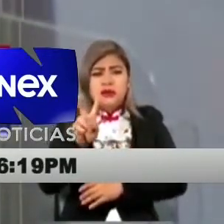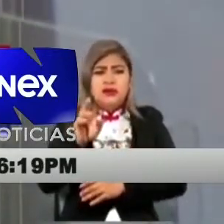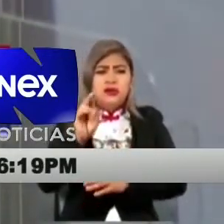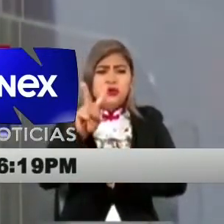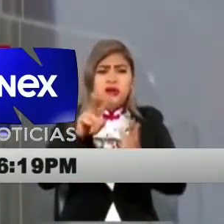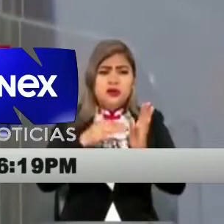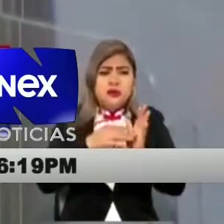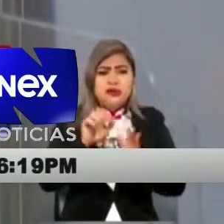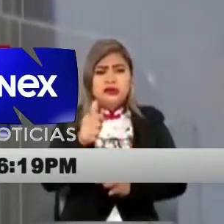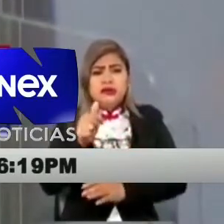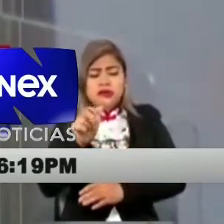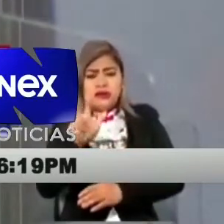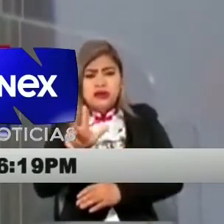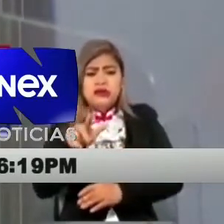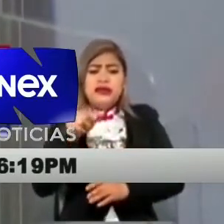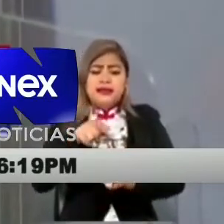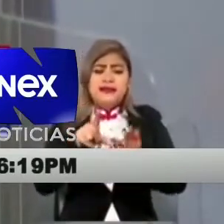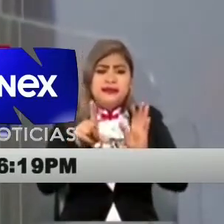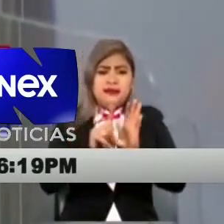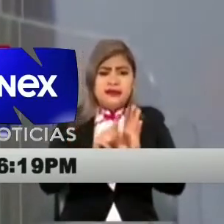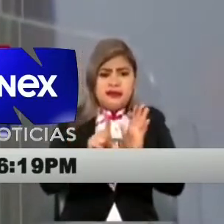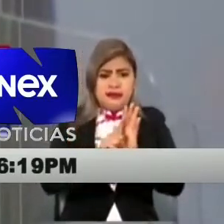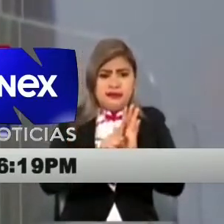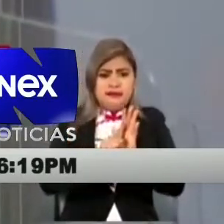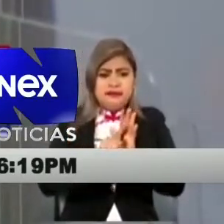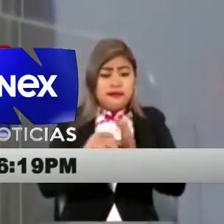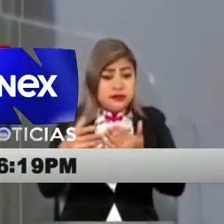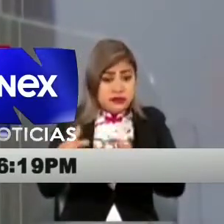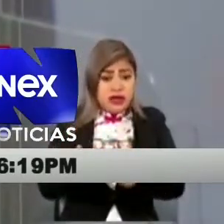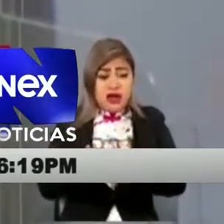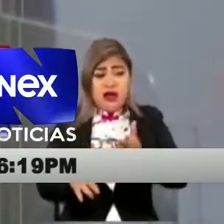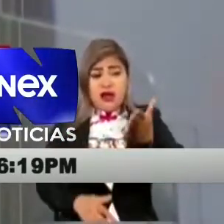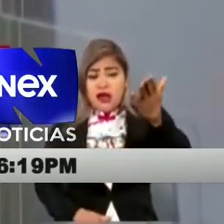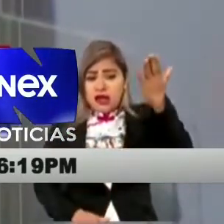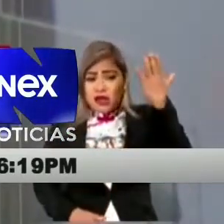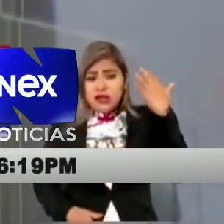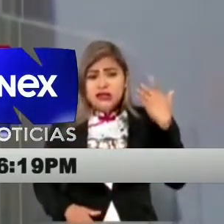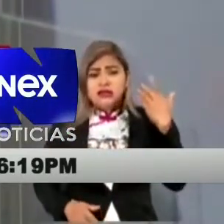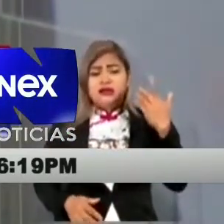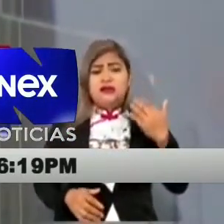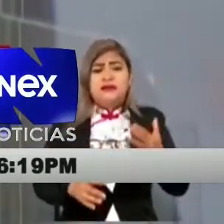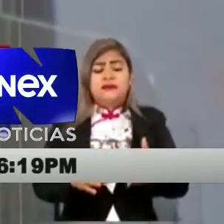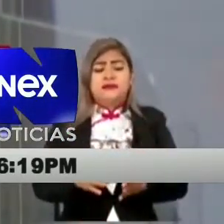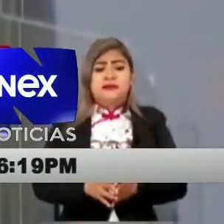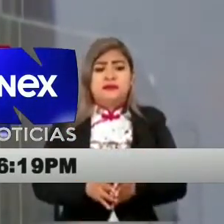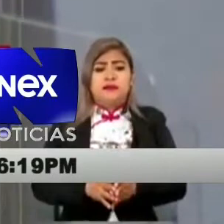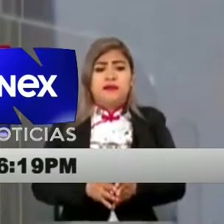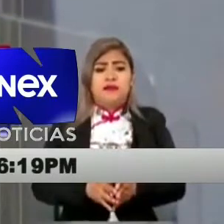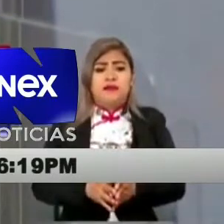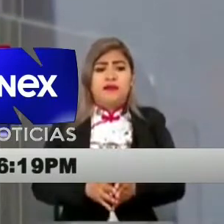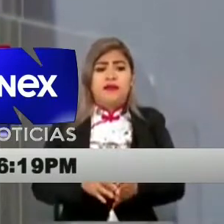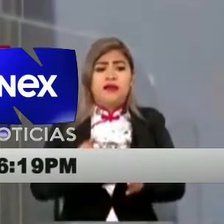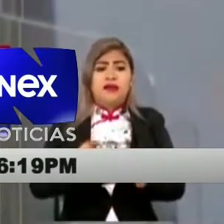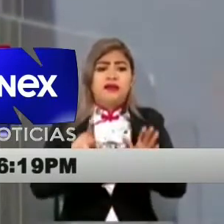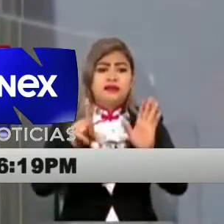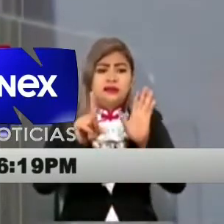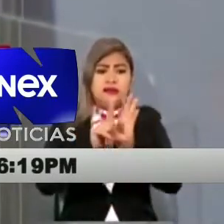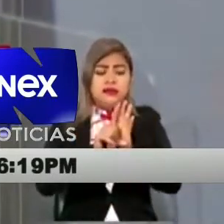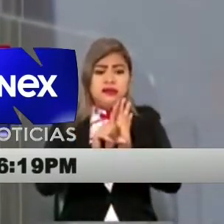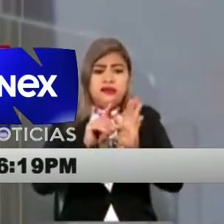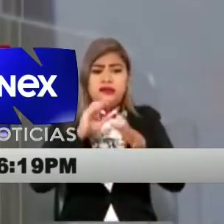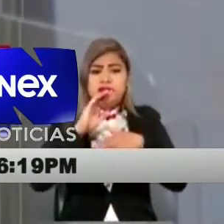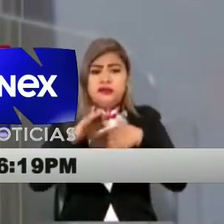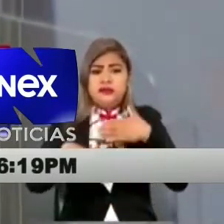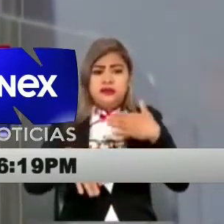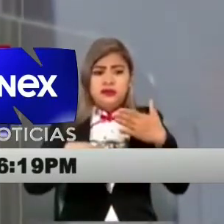falla. Eso no tiene efecto retroactivo al 2011 o años para atrás. Esa ley es para todo el que